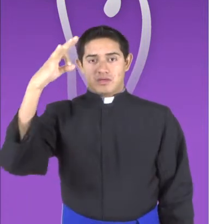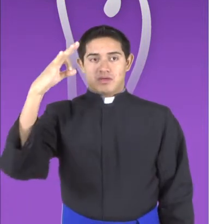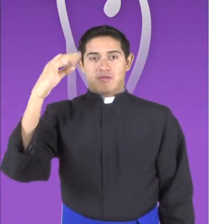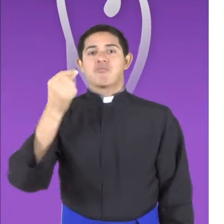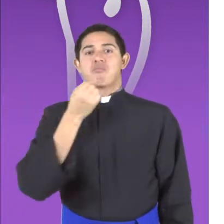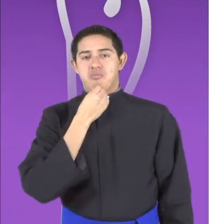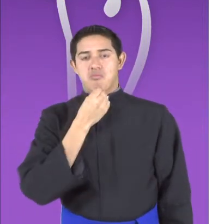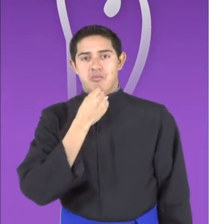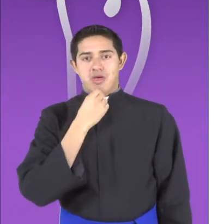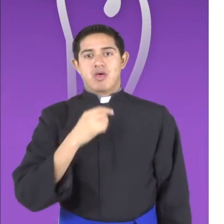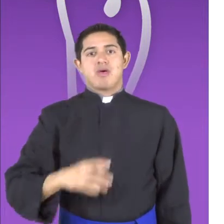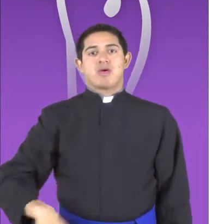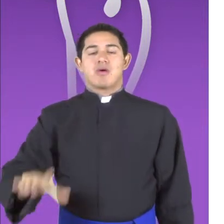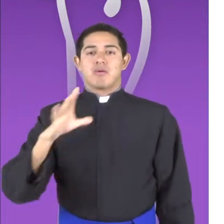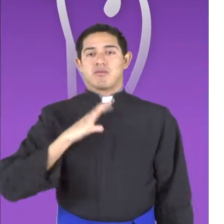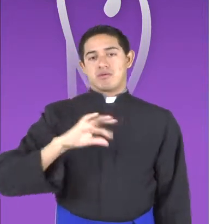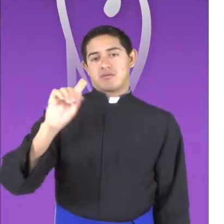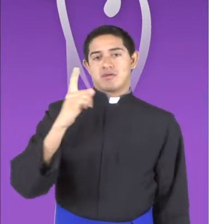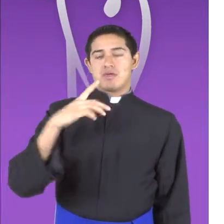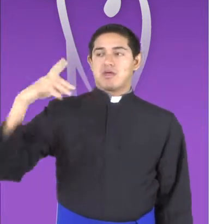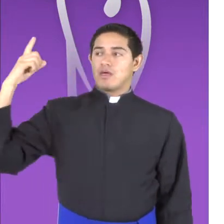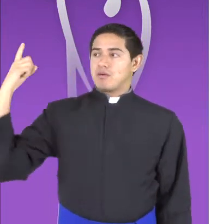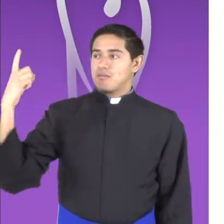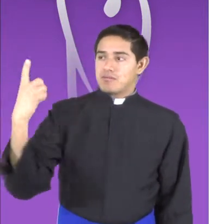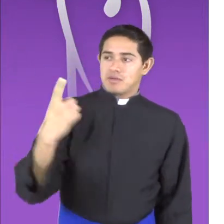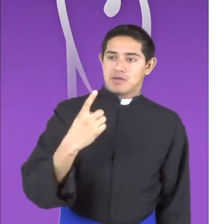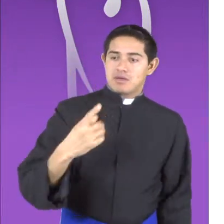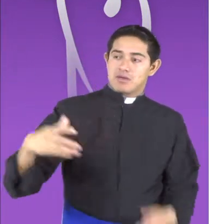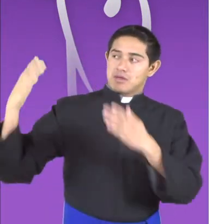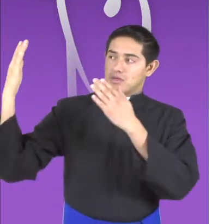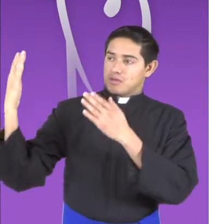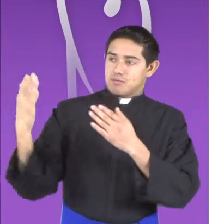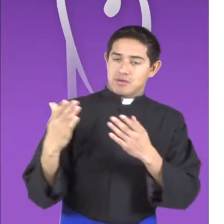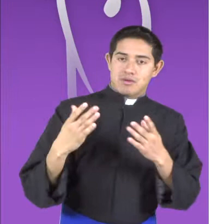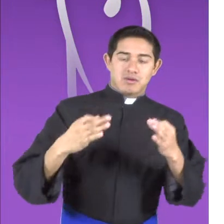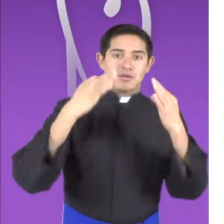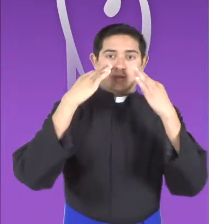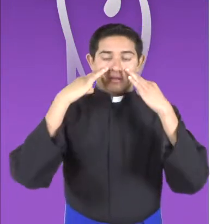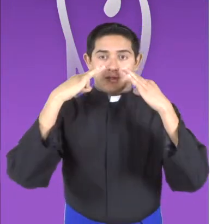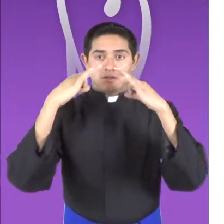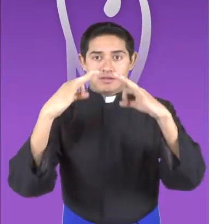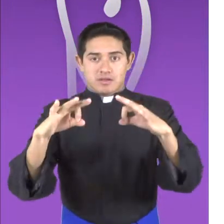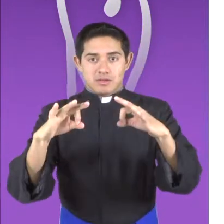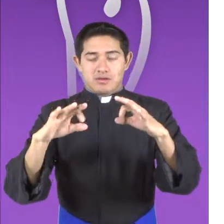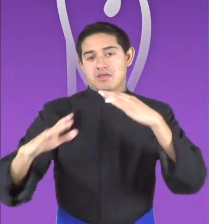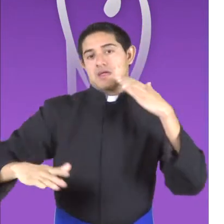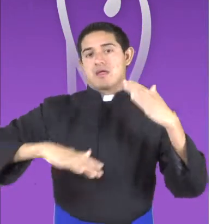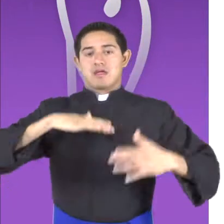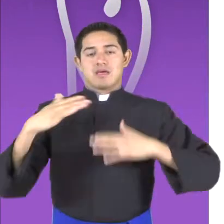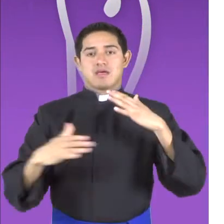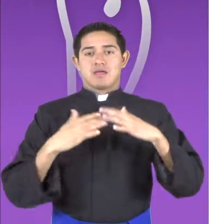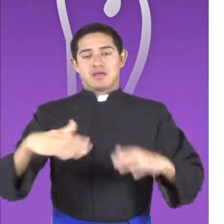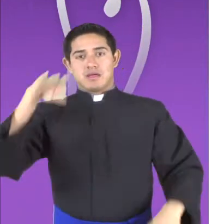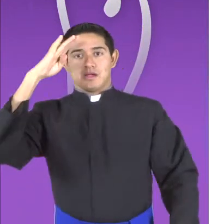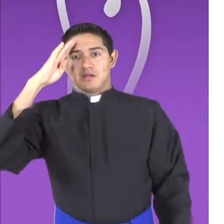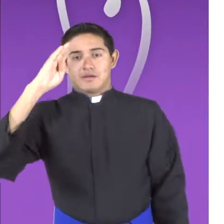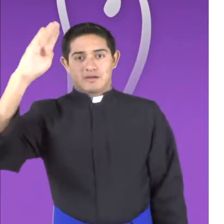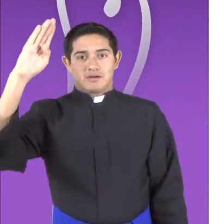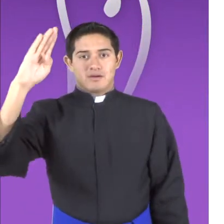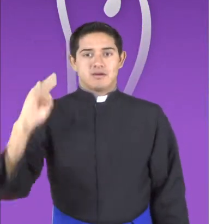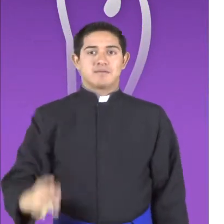Nosotros podemos ser enviados. Podemos ser testigos, testigos de la alegría del